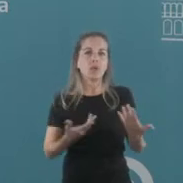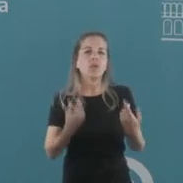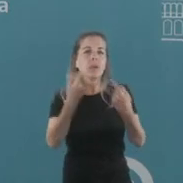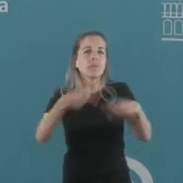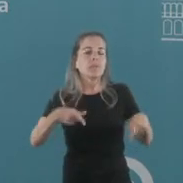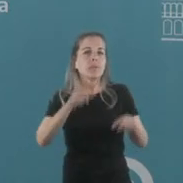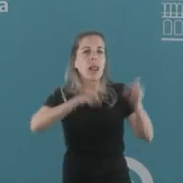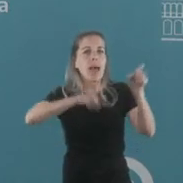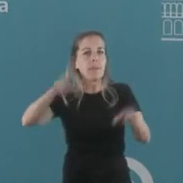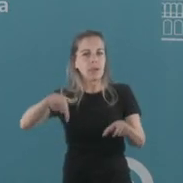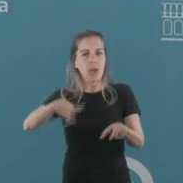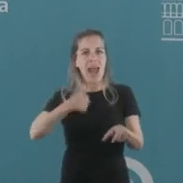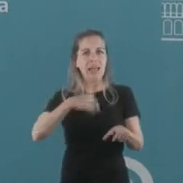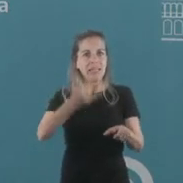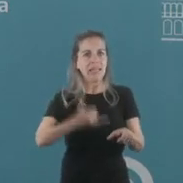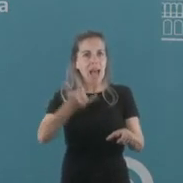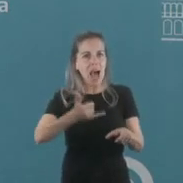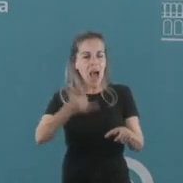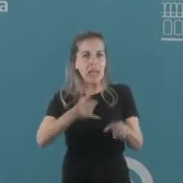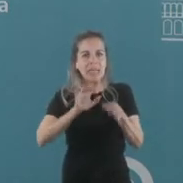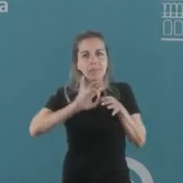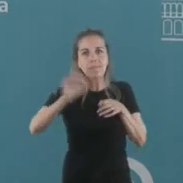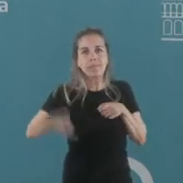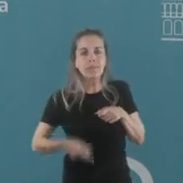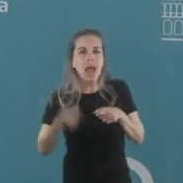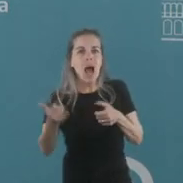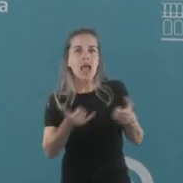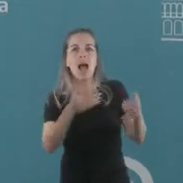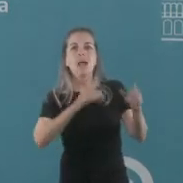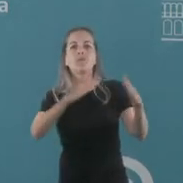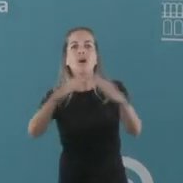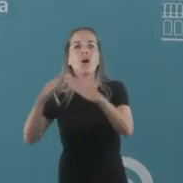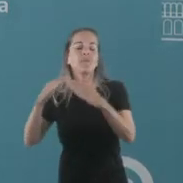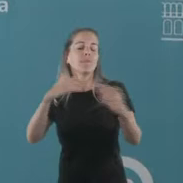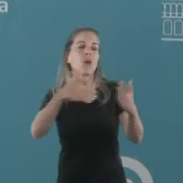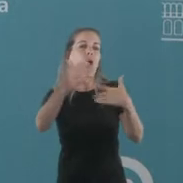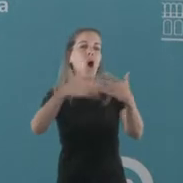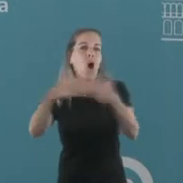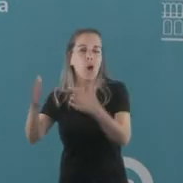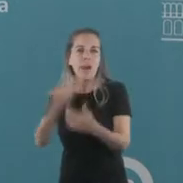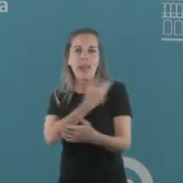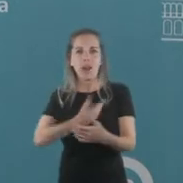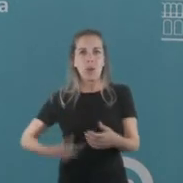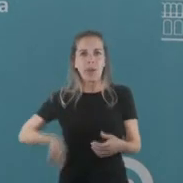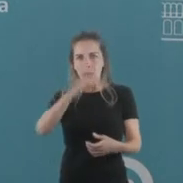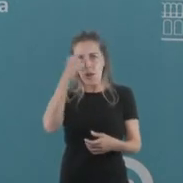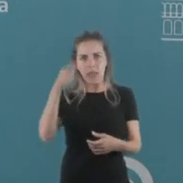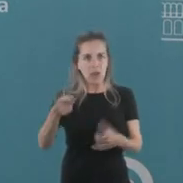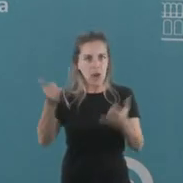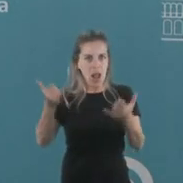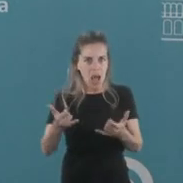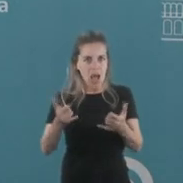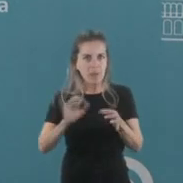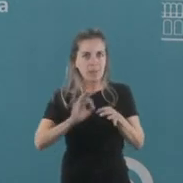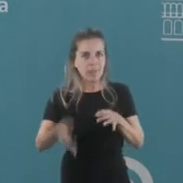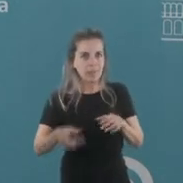los argentinos tiene a menos de 10 kilómetros alguna gran obra del Gobierno Nacional que se está llevando adelante y esto está realmente transformando no solo